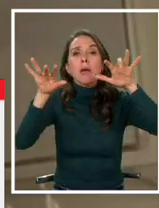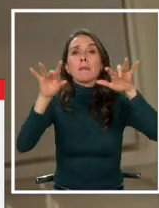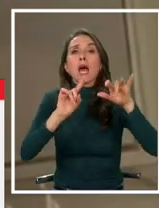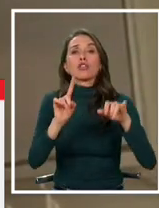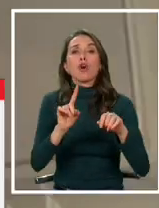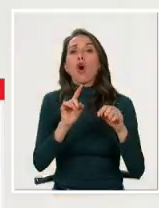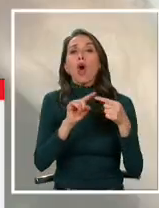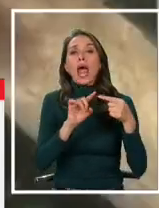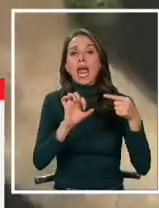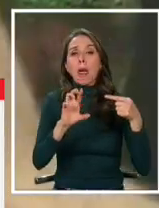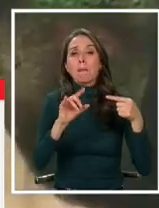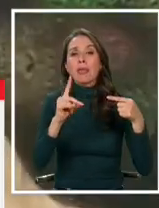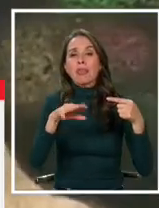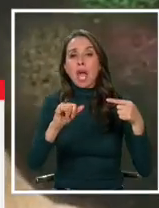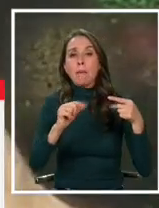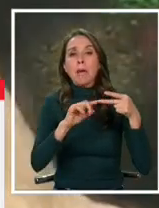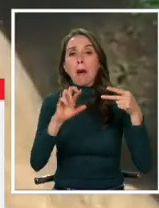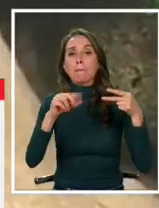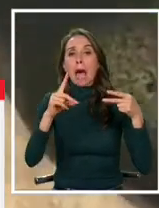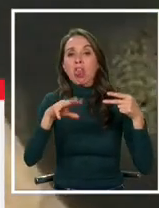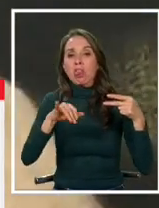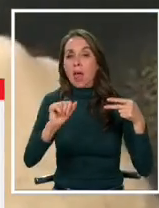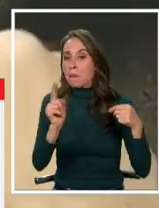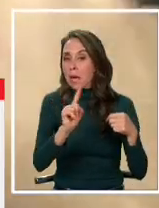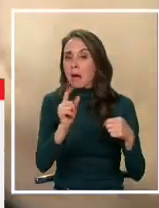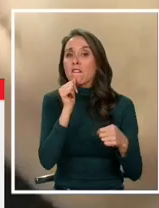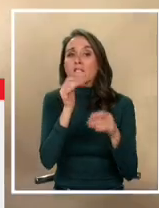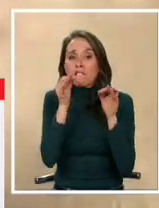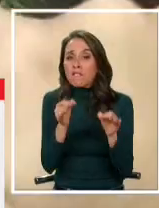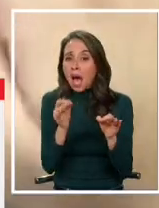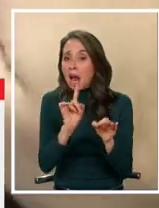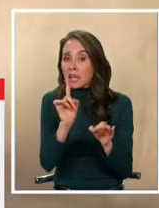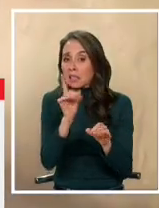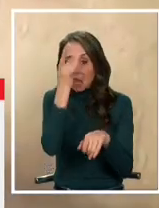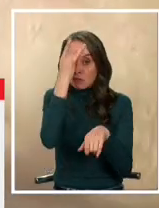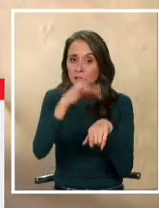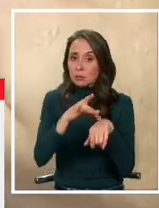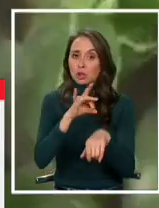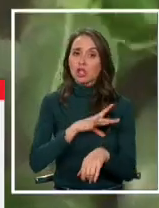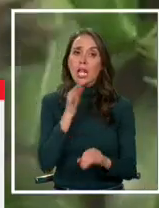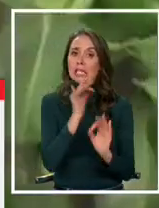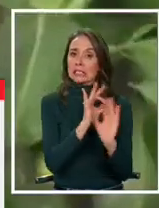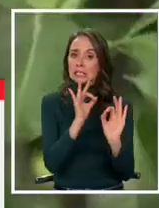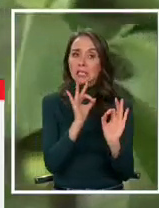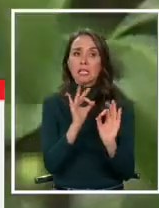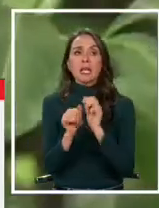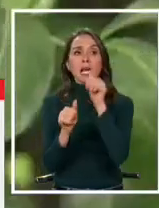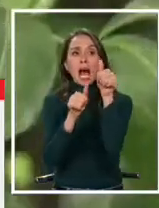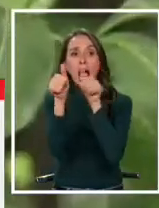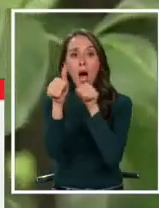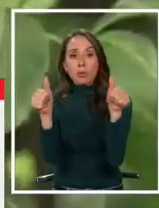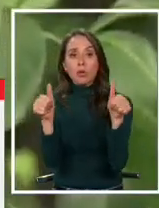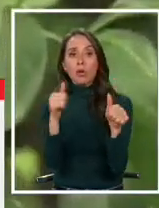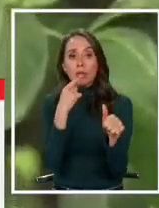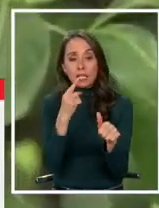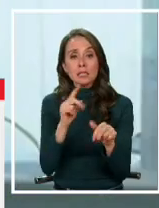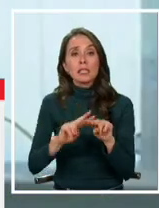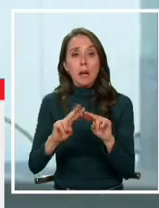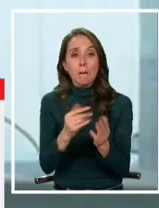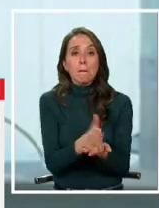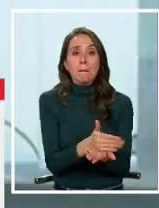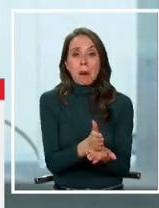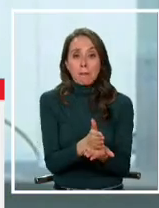en una pandemia Lo cierto es que todavía no Se confirma ningún caso de este virus en Chile pero las autoridades aseguran que nos estamos